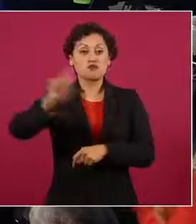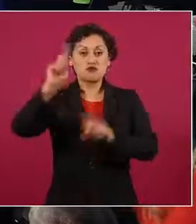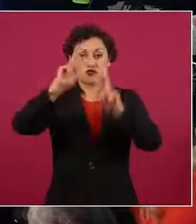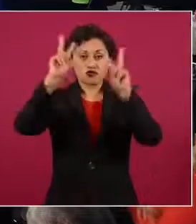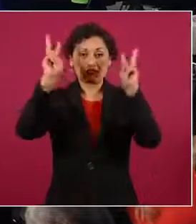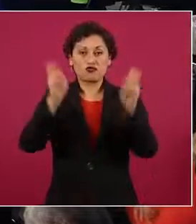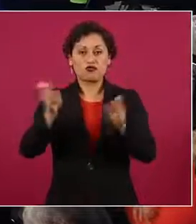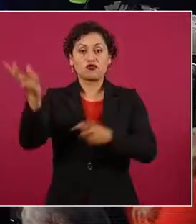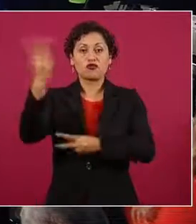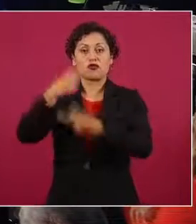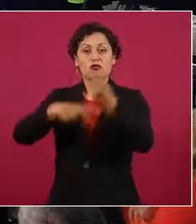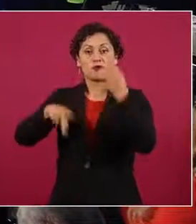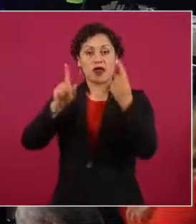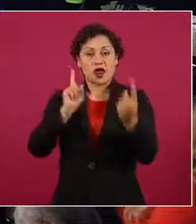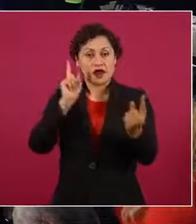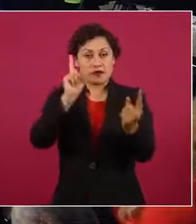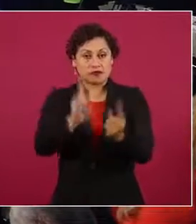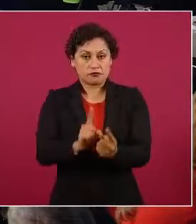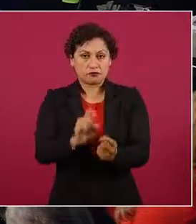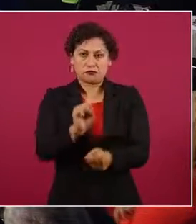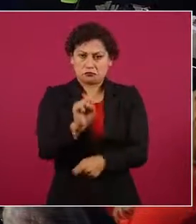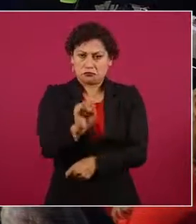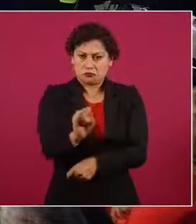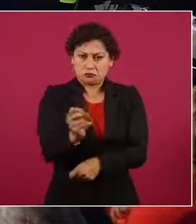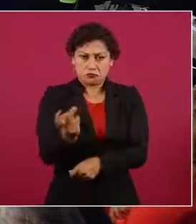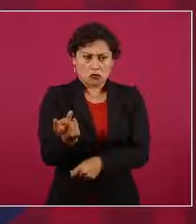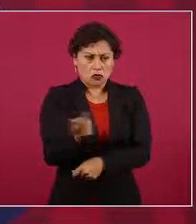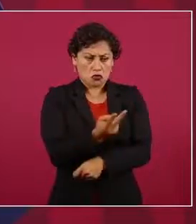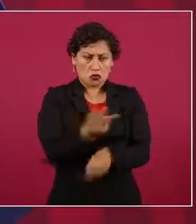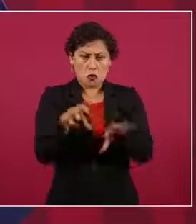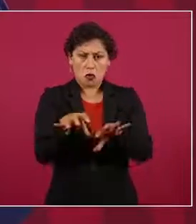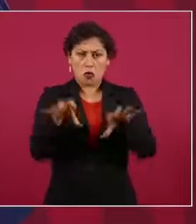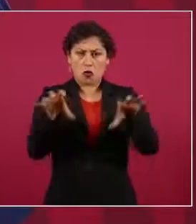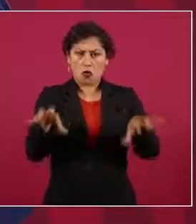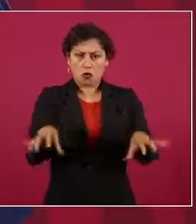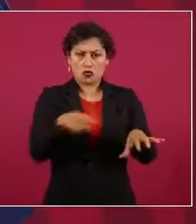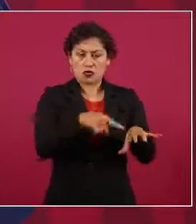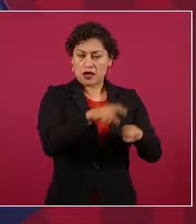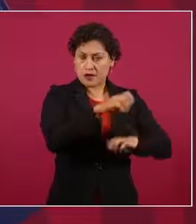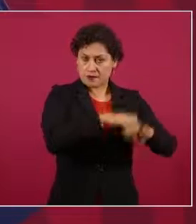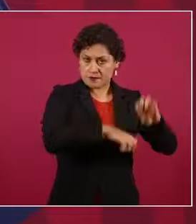esto de común acuerdo con la empresa Talos